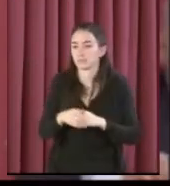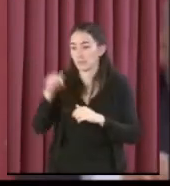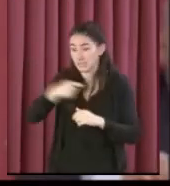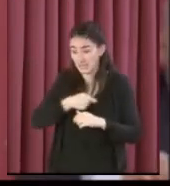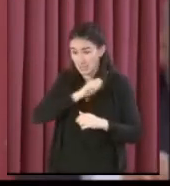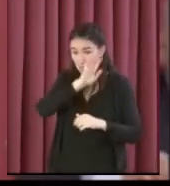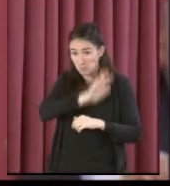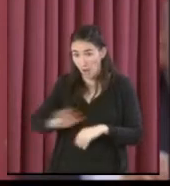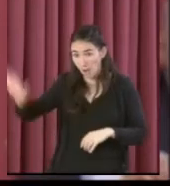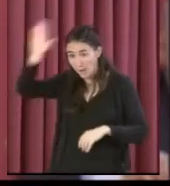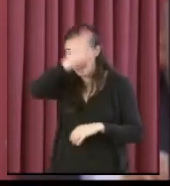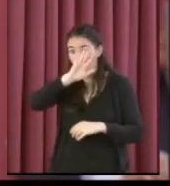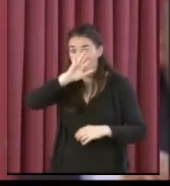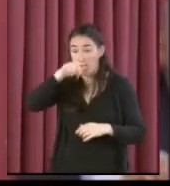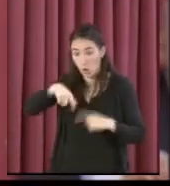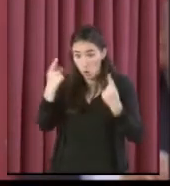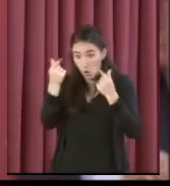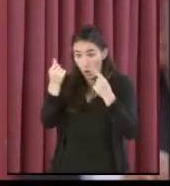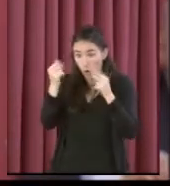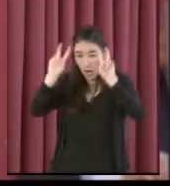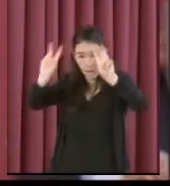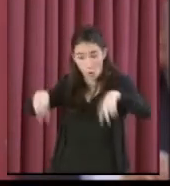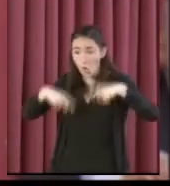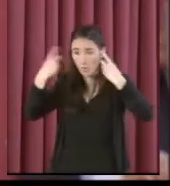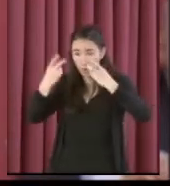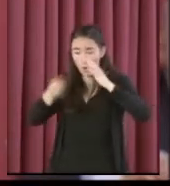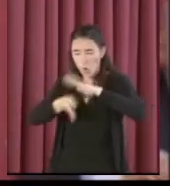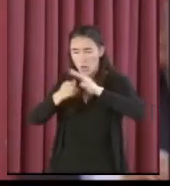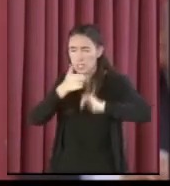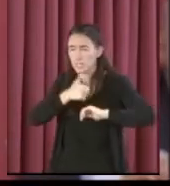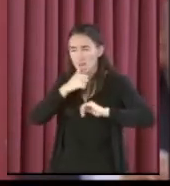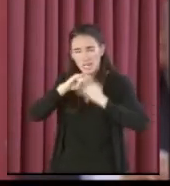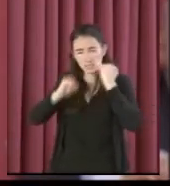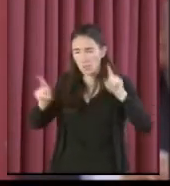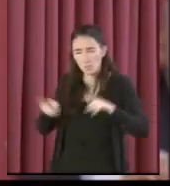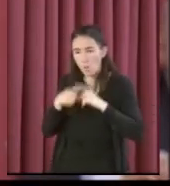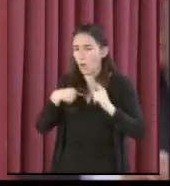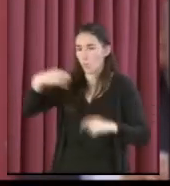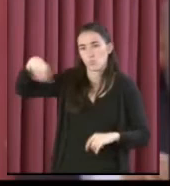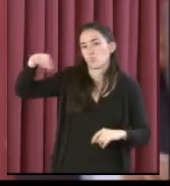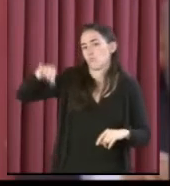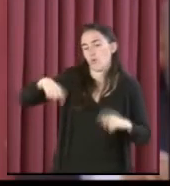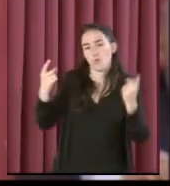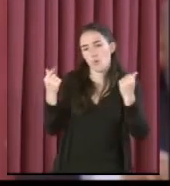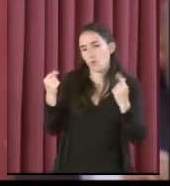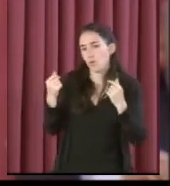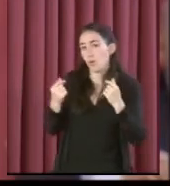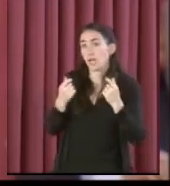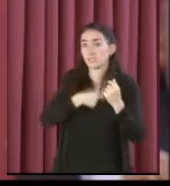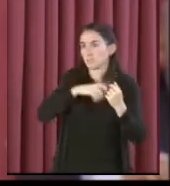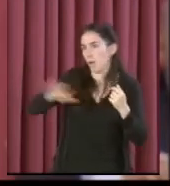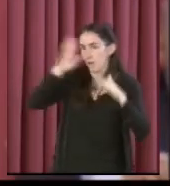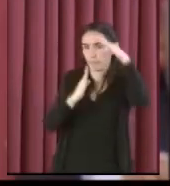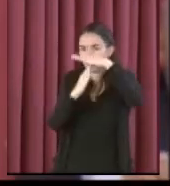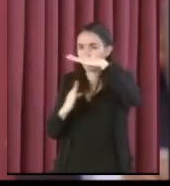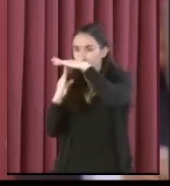capaz de continuar con un proyecto de renovación urbana de esta envergadura. La primera de ellas, la estación de autobuses y